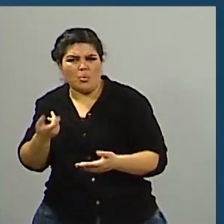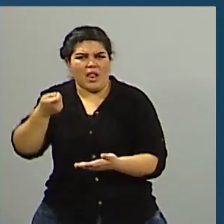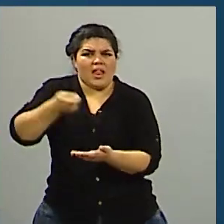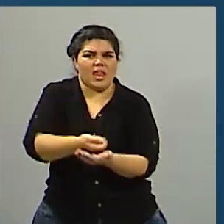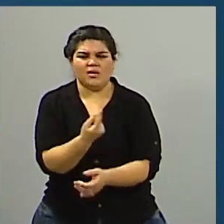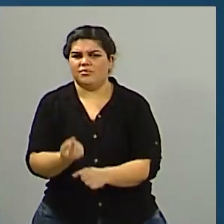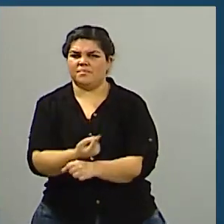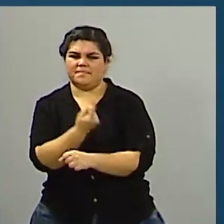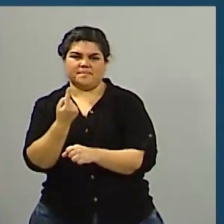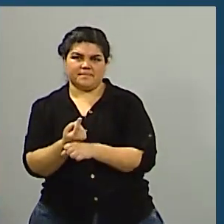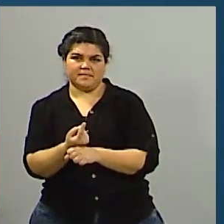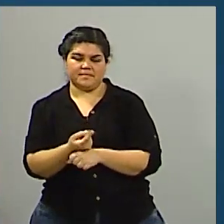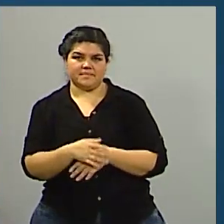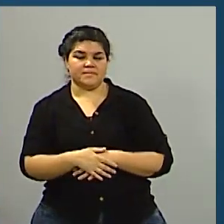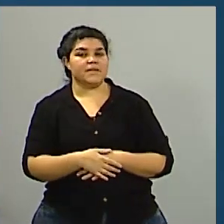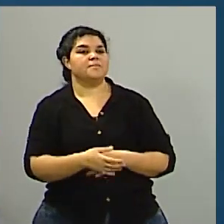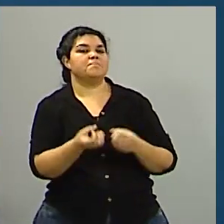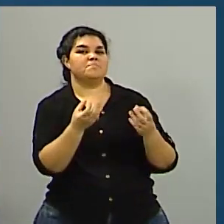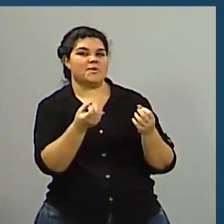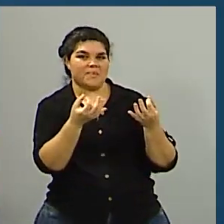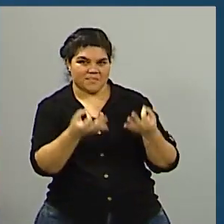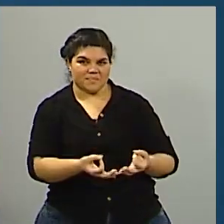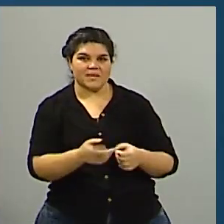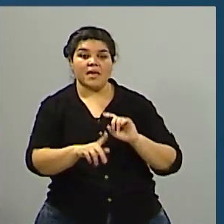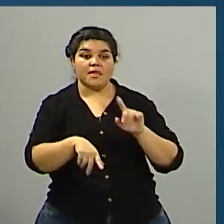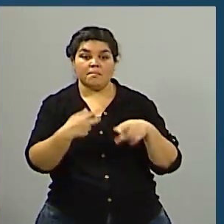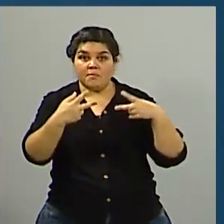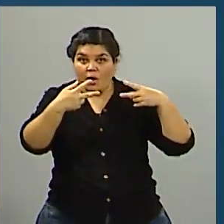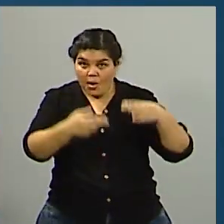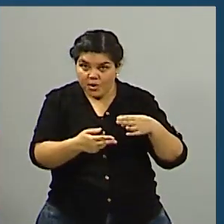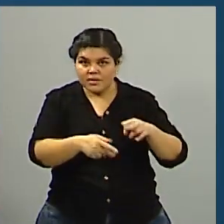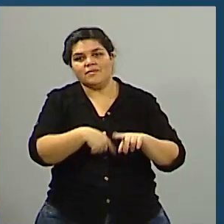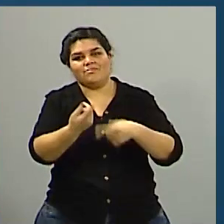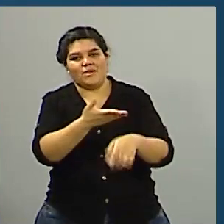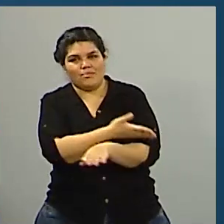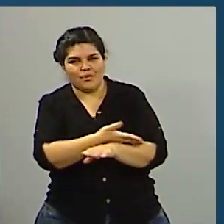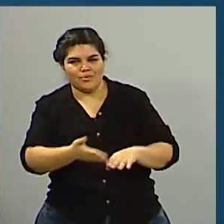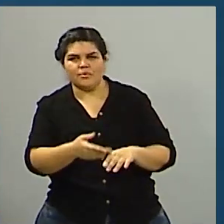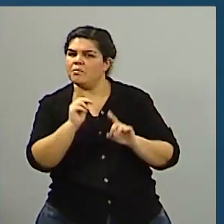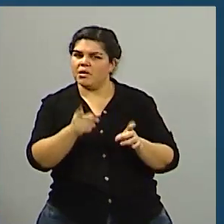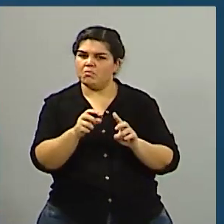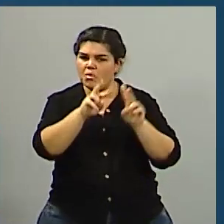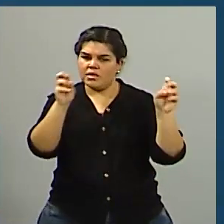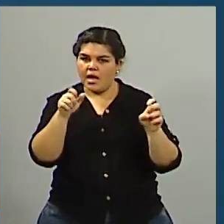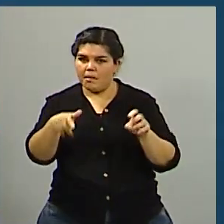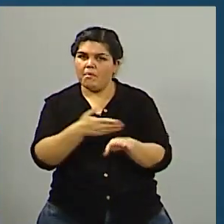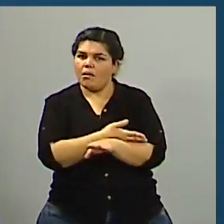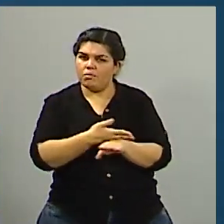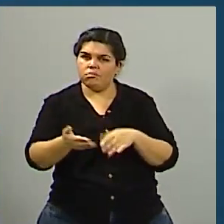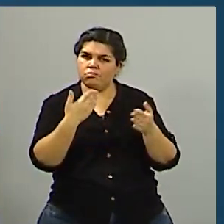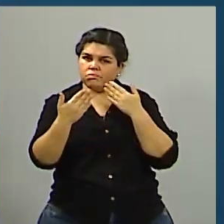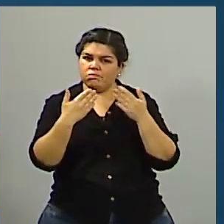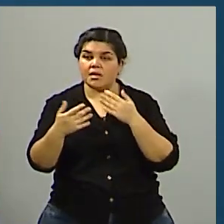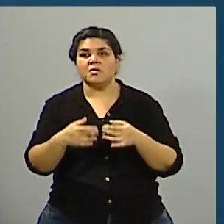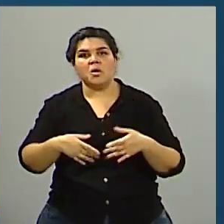Tal cual. Mauro, vamos a ir a una pausa, enseguida vamos a regresar porque vamos a seguir hablando de esto. Usted, en todo lo que nos ha ido respondiendo, ha